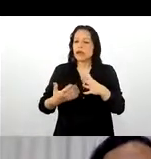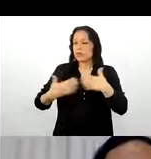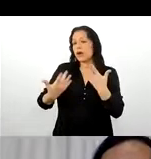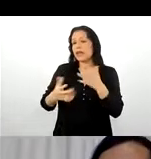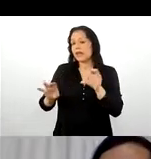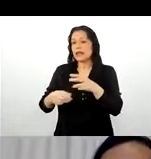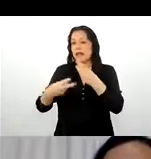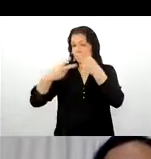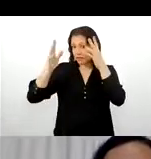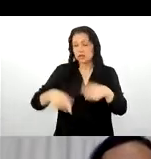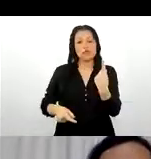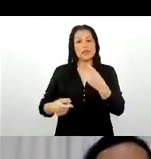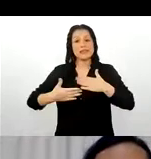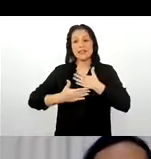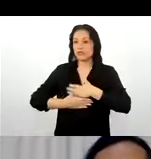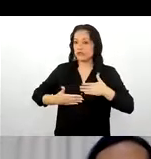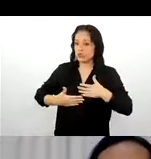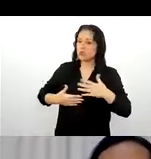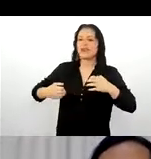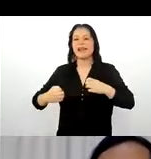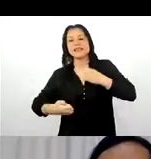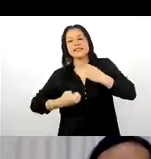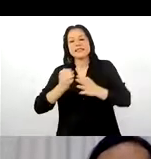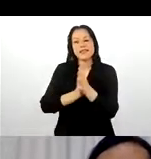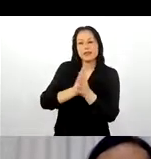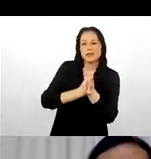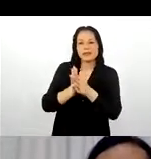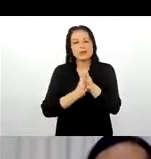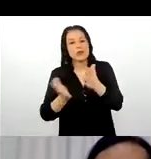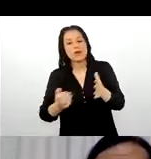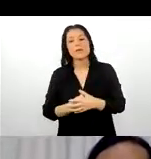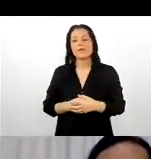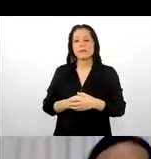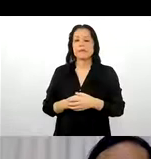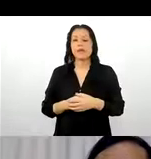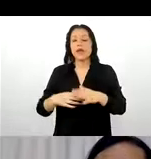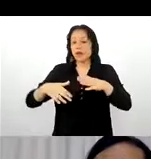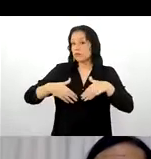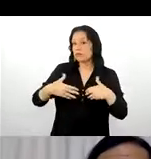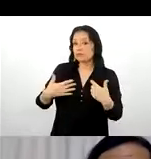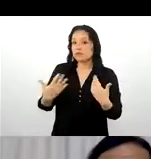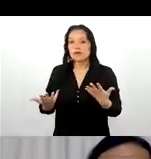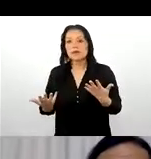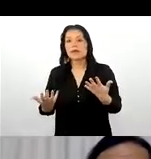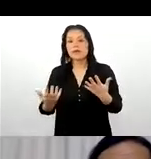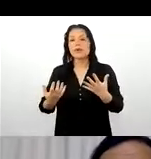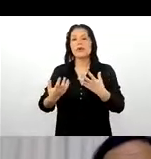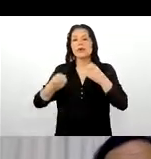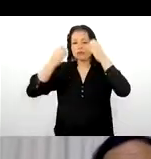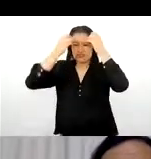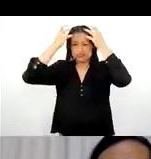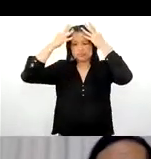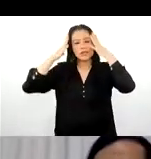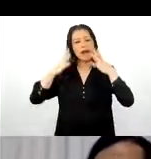no solamente es el disfrute, no solamente es la diversión, solamente es el poder desestresarse y divertirse,